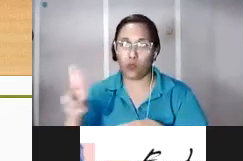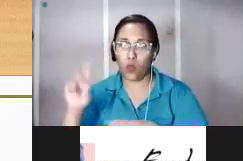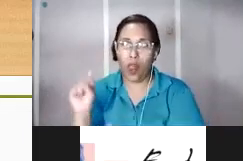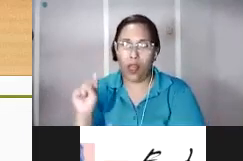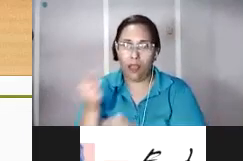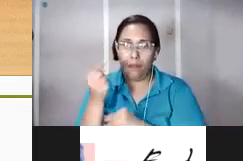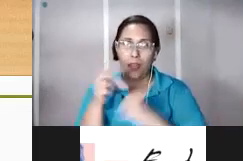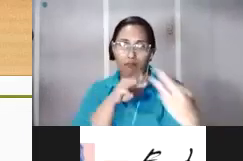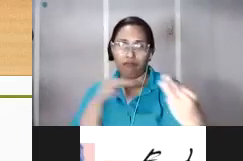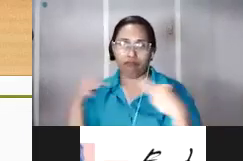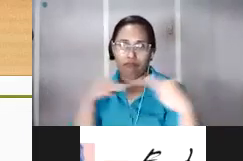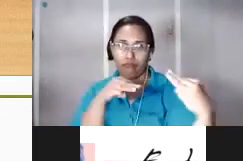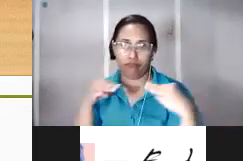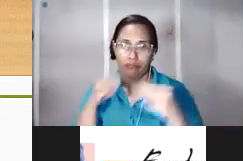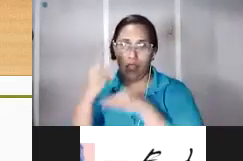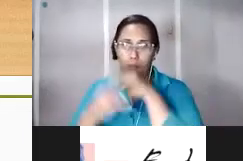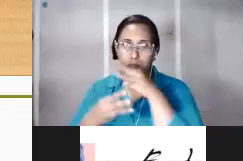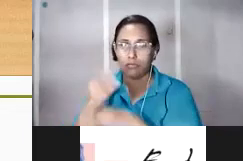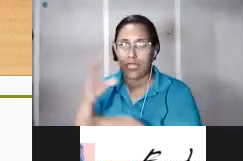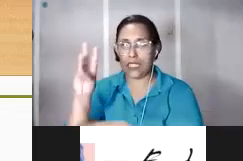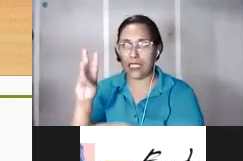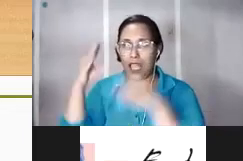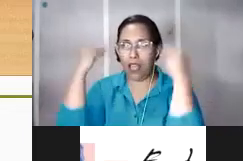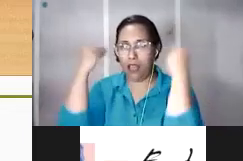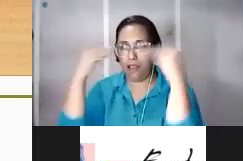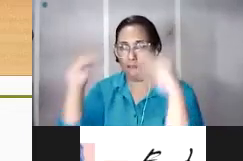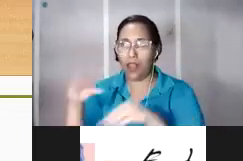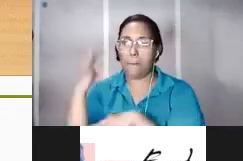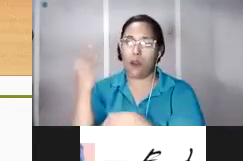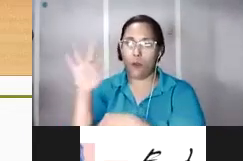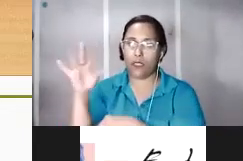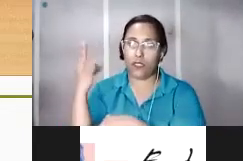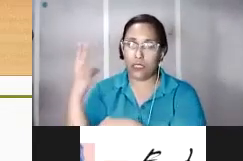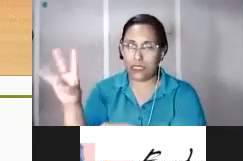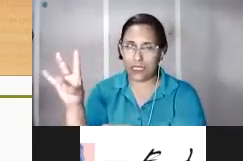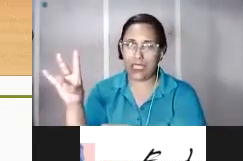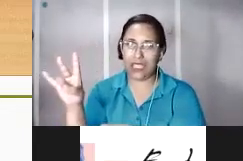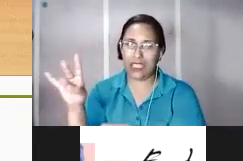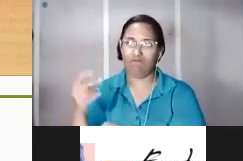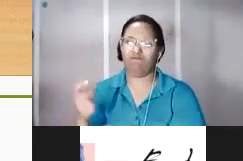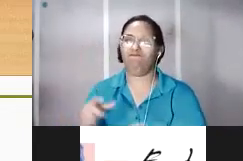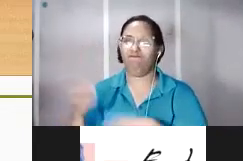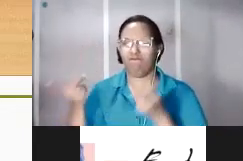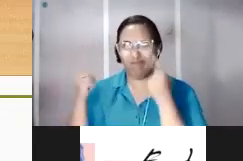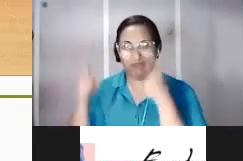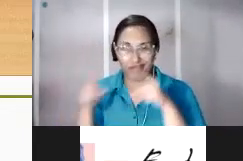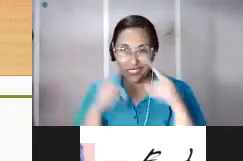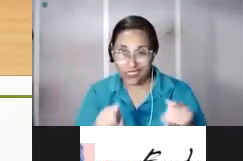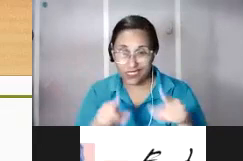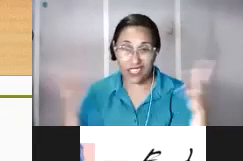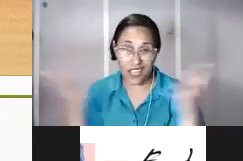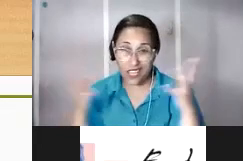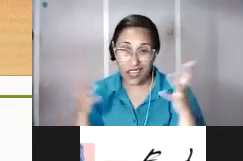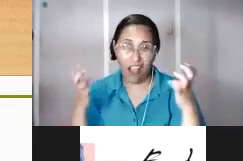Mundial el 6 de abril de 1917 hizo que todos los